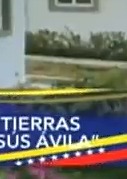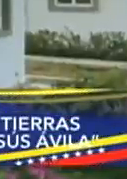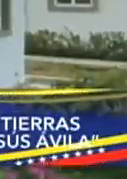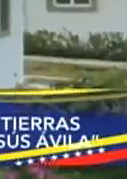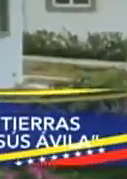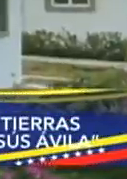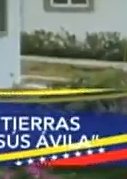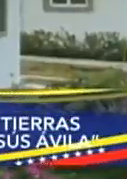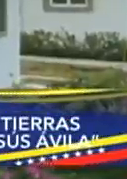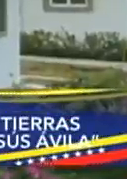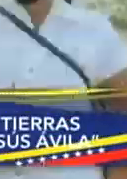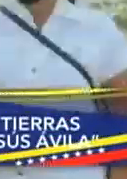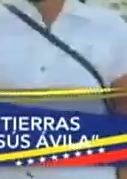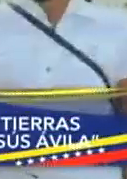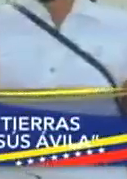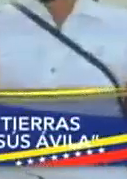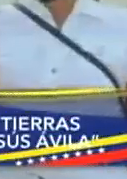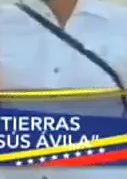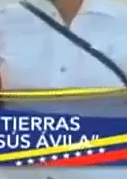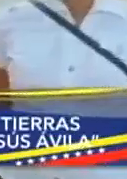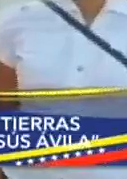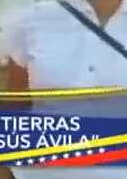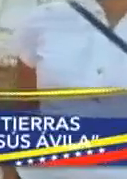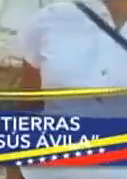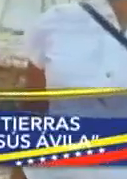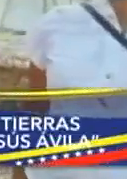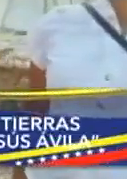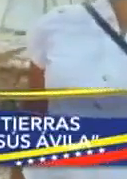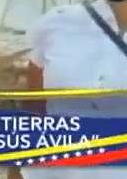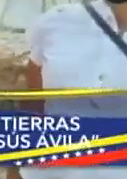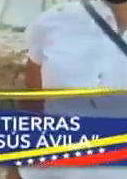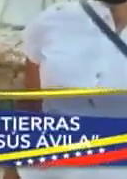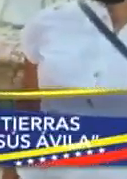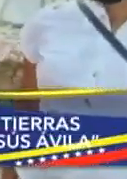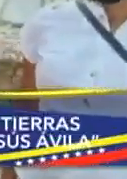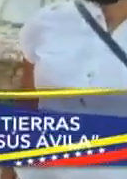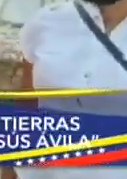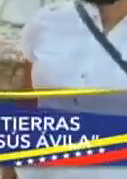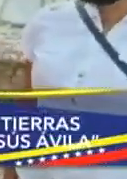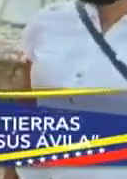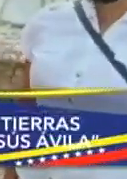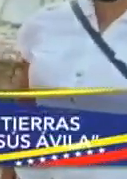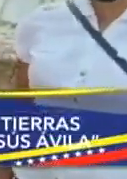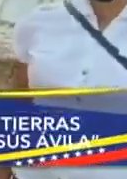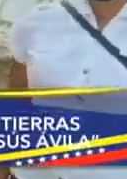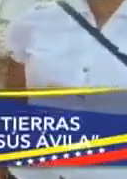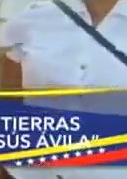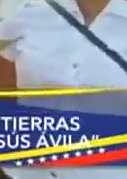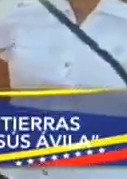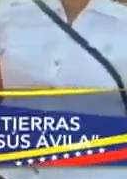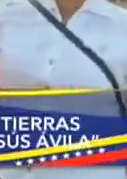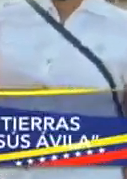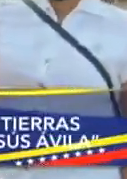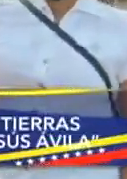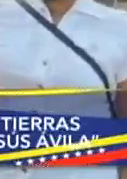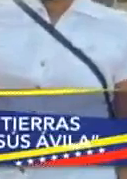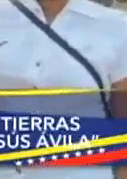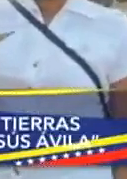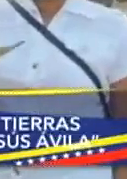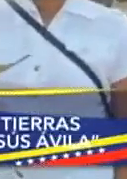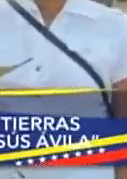en el marco de este hito 1.200.000 títulos de tierra urbana la entrega del título a la señora Brígida Romero